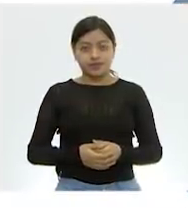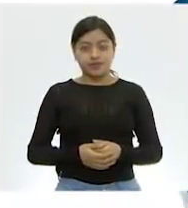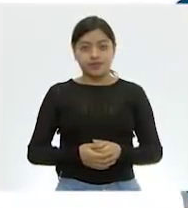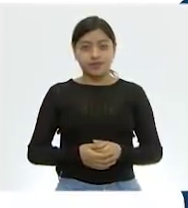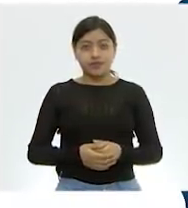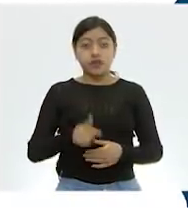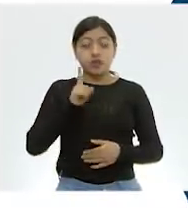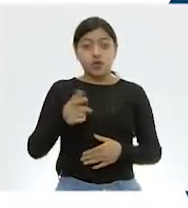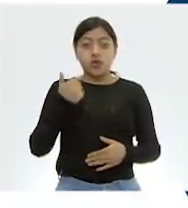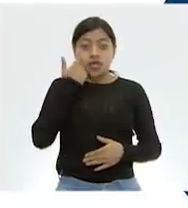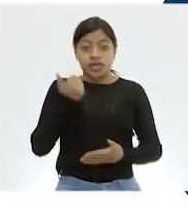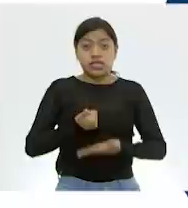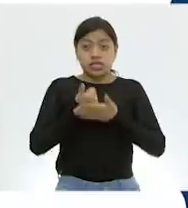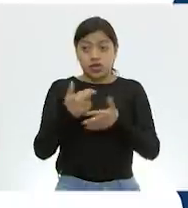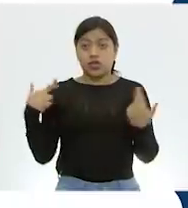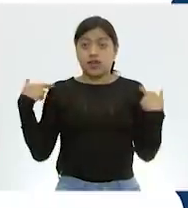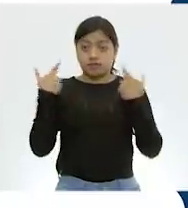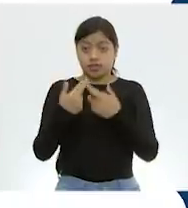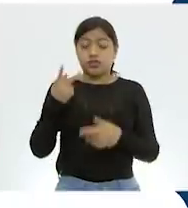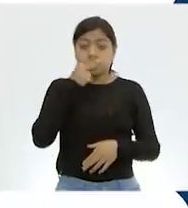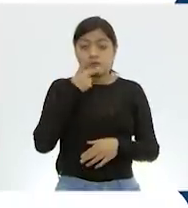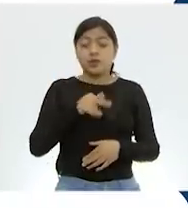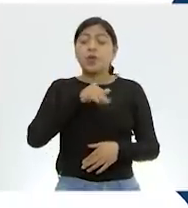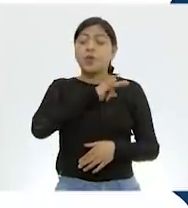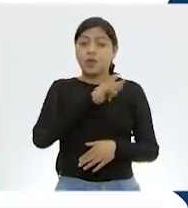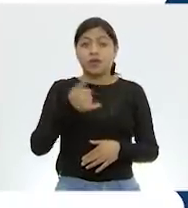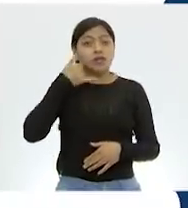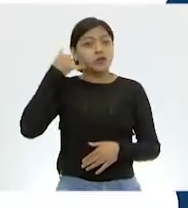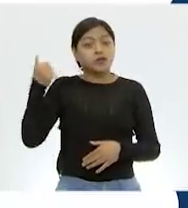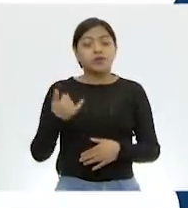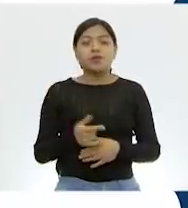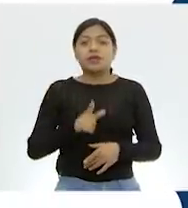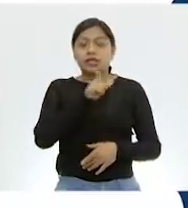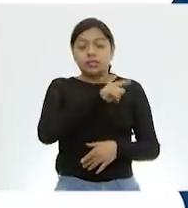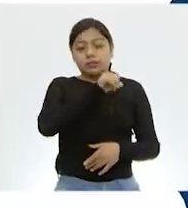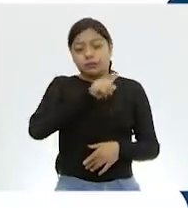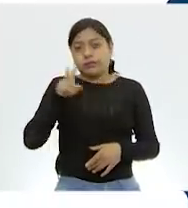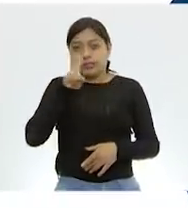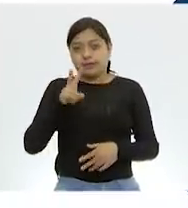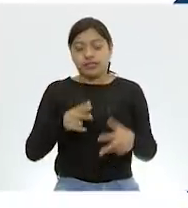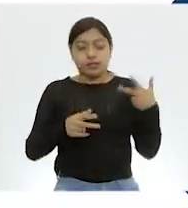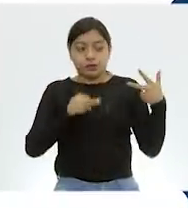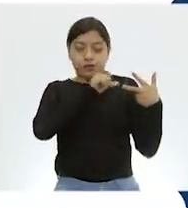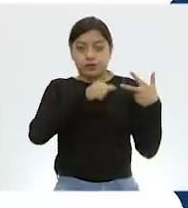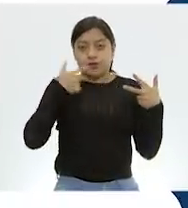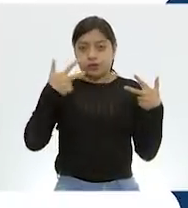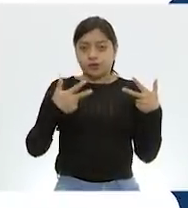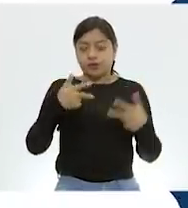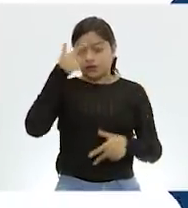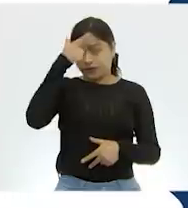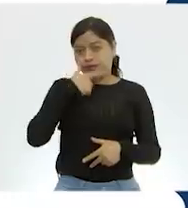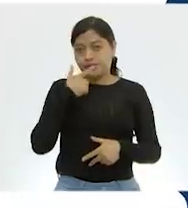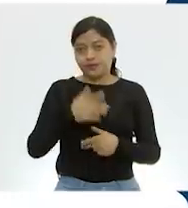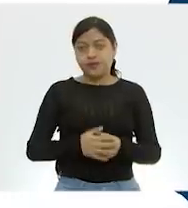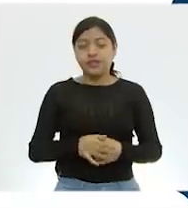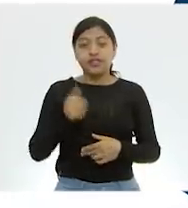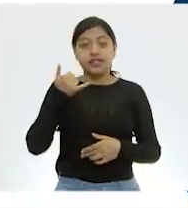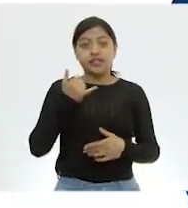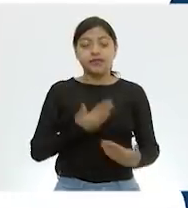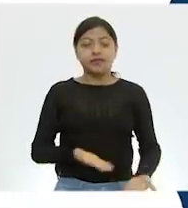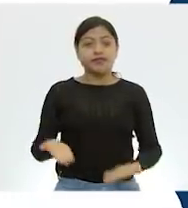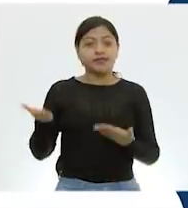aprendeencasa.cep.gov.mx. Para solicitar apoyo pedagógico, comunícate con maestras y maestros de lunes a viernes de 8 a 20 horas